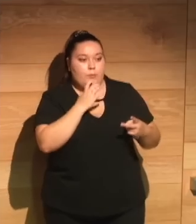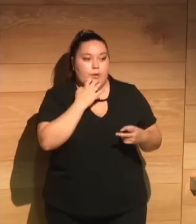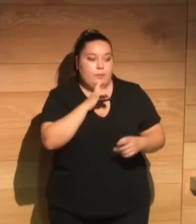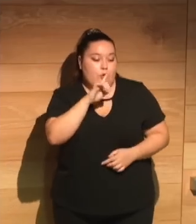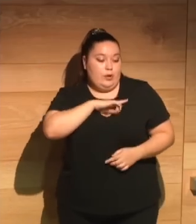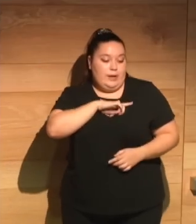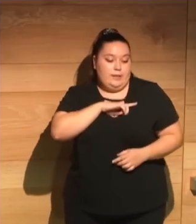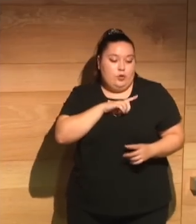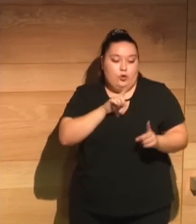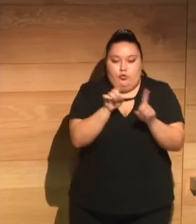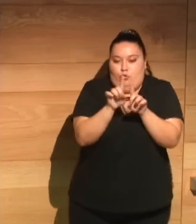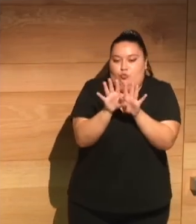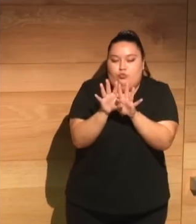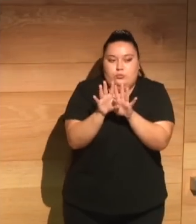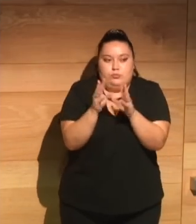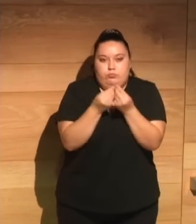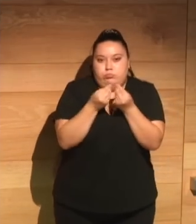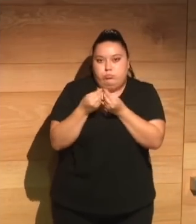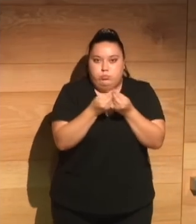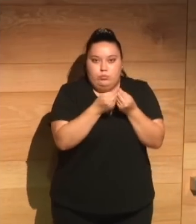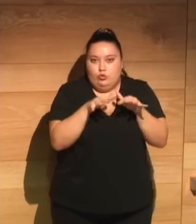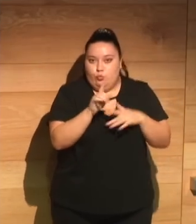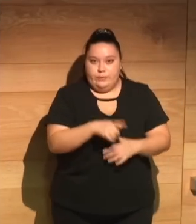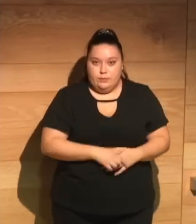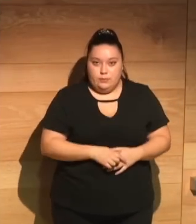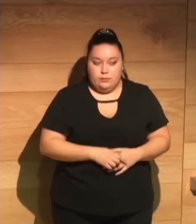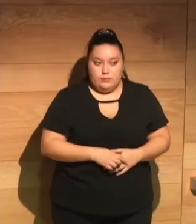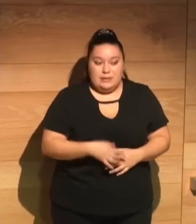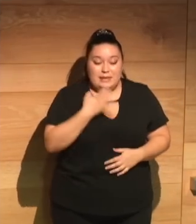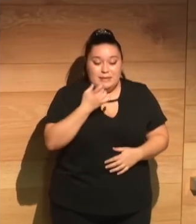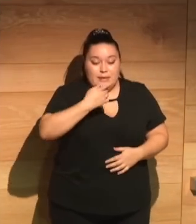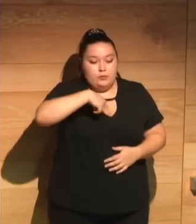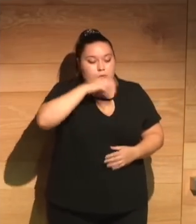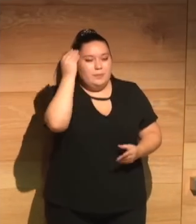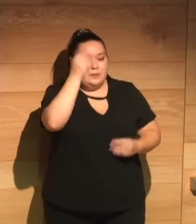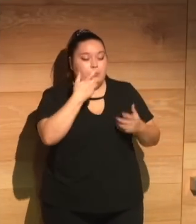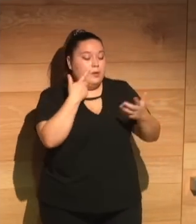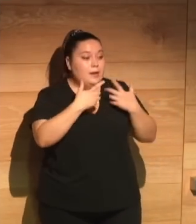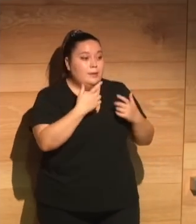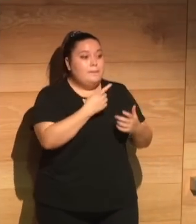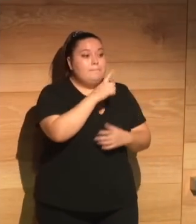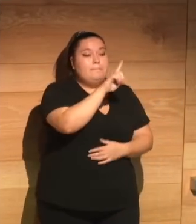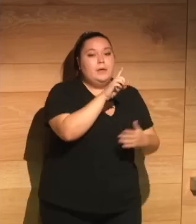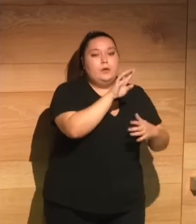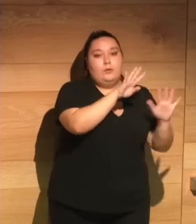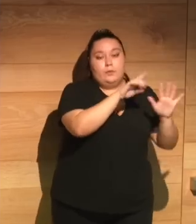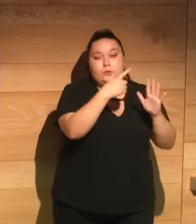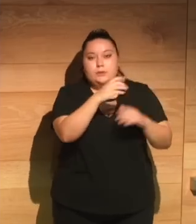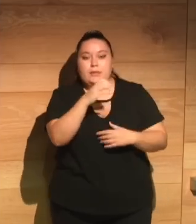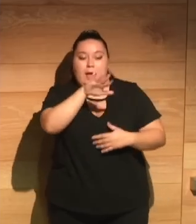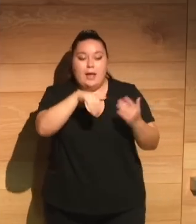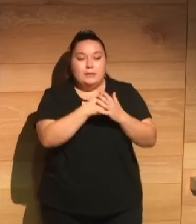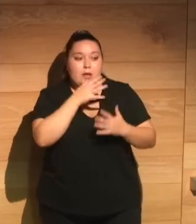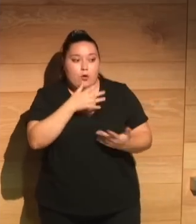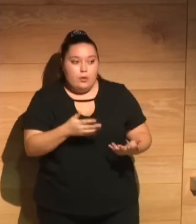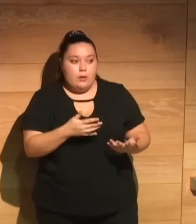están topegados, efectivamente. No se mueven. Si pensamos en cómo ha cambiado el arte desde 1960 hasta hoy, somos